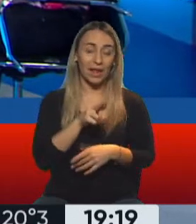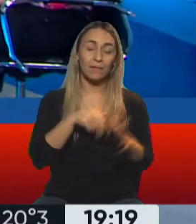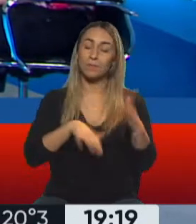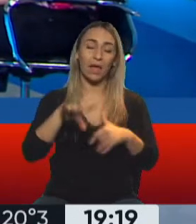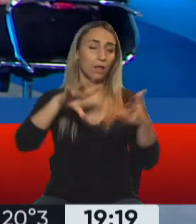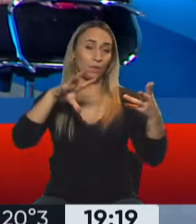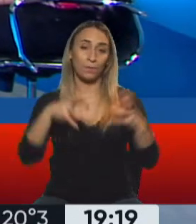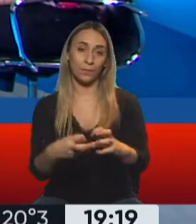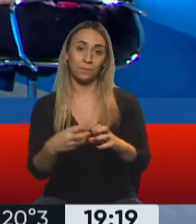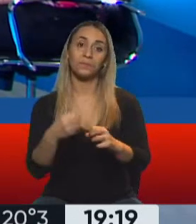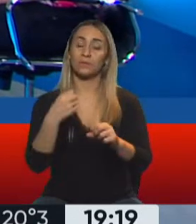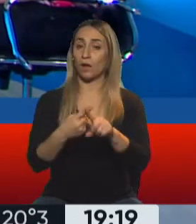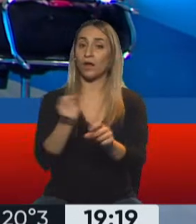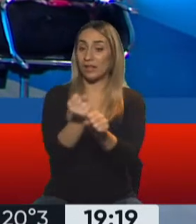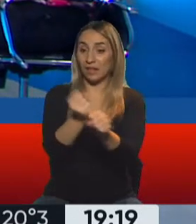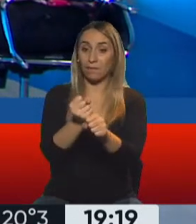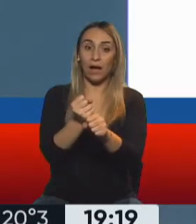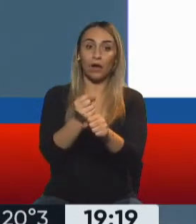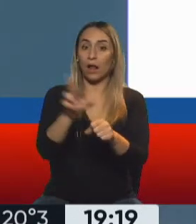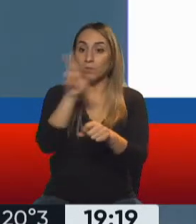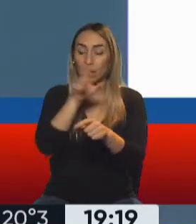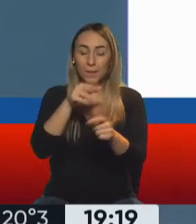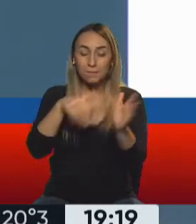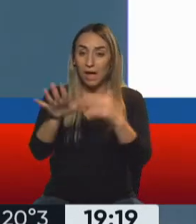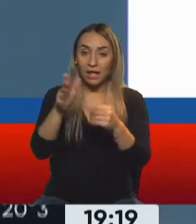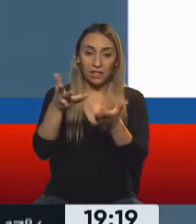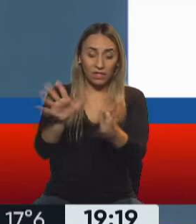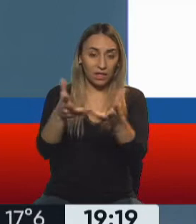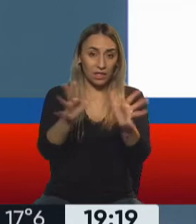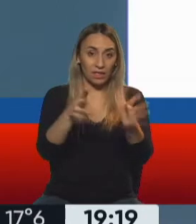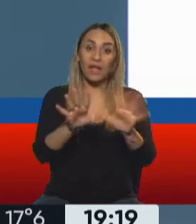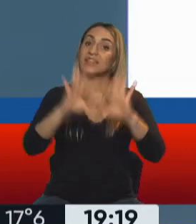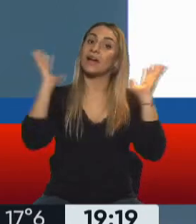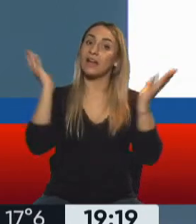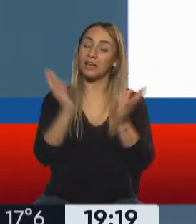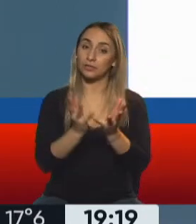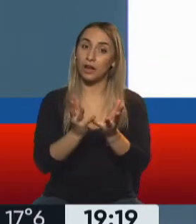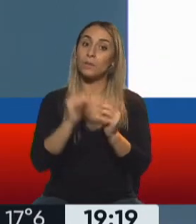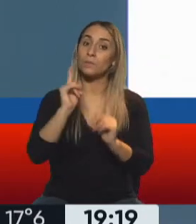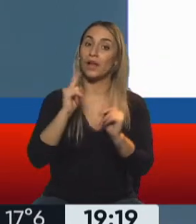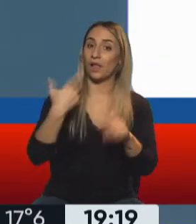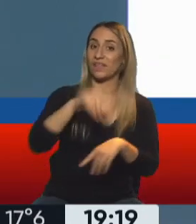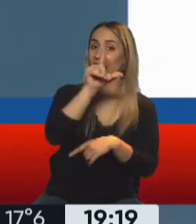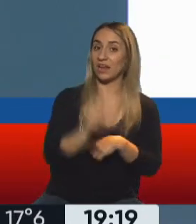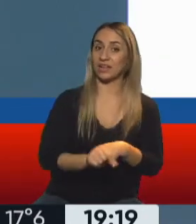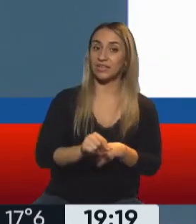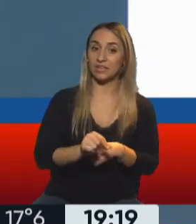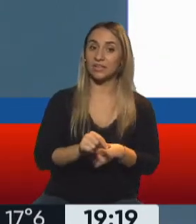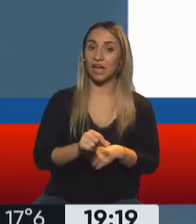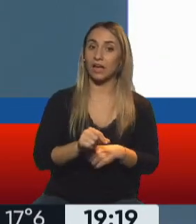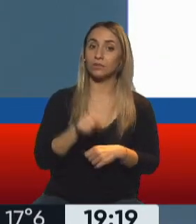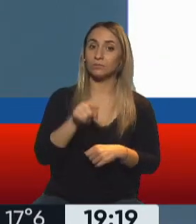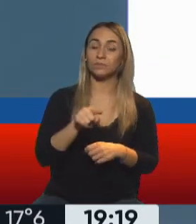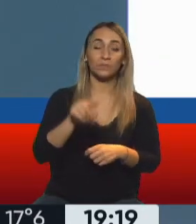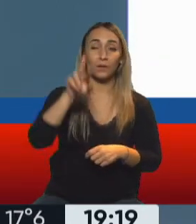vulneradas en el mercado de trabajo, fueron las que más salieron del mercado de trabajo a nivel internacional, pero que en Argentina se ve una salida de las mujeres del